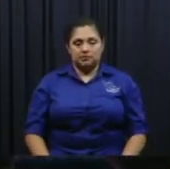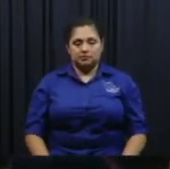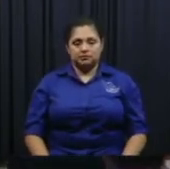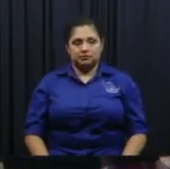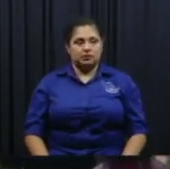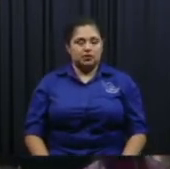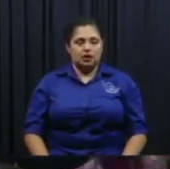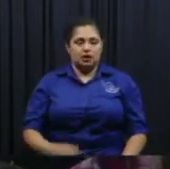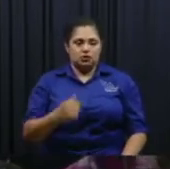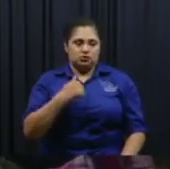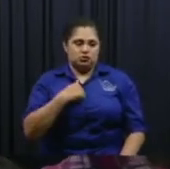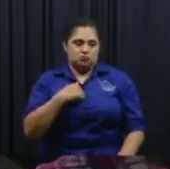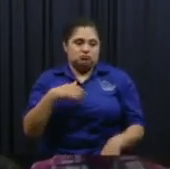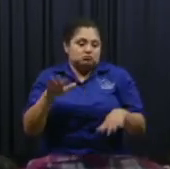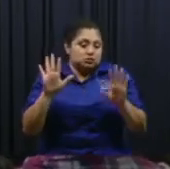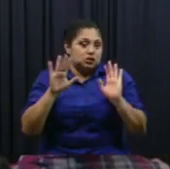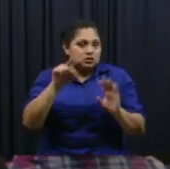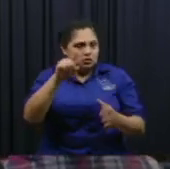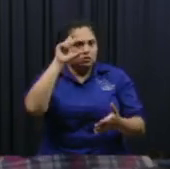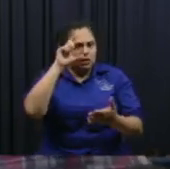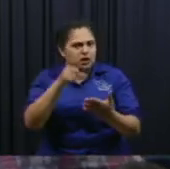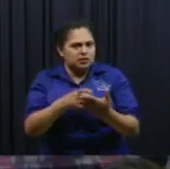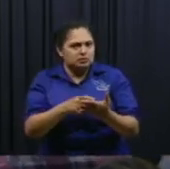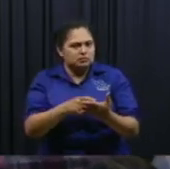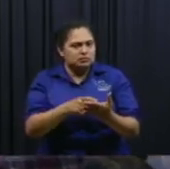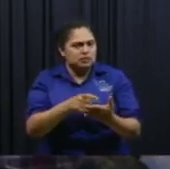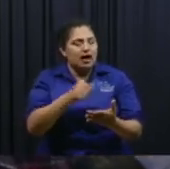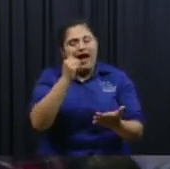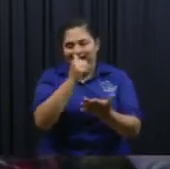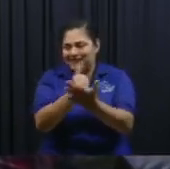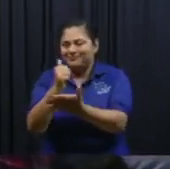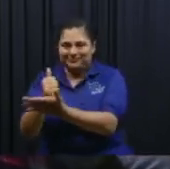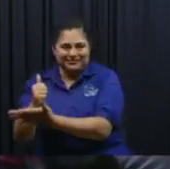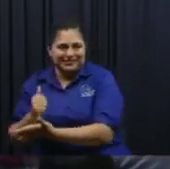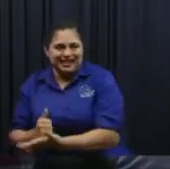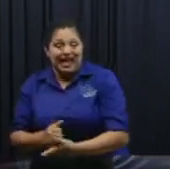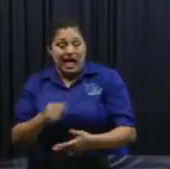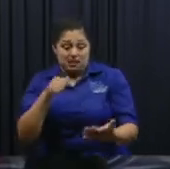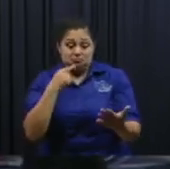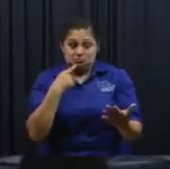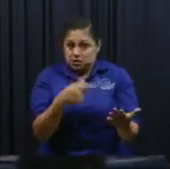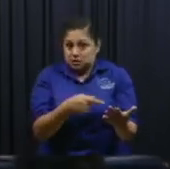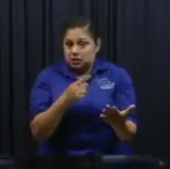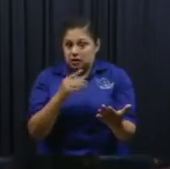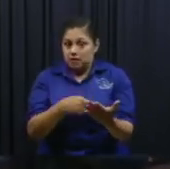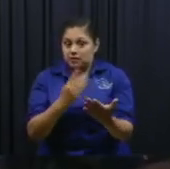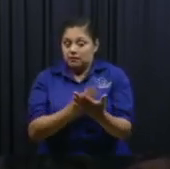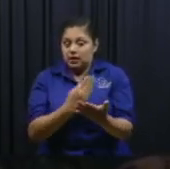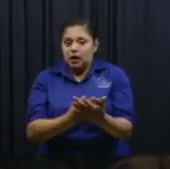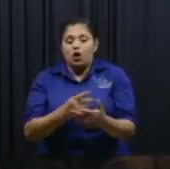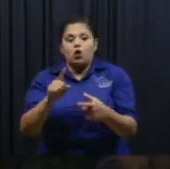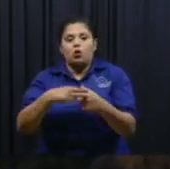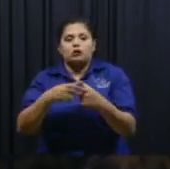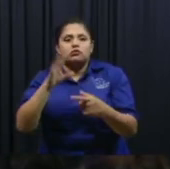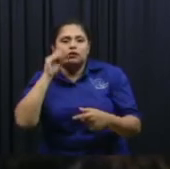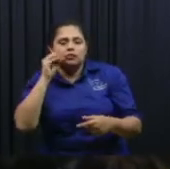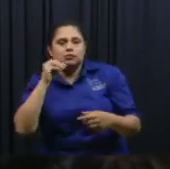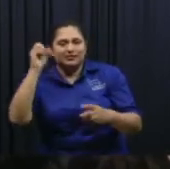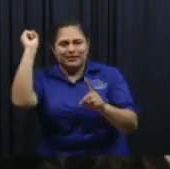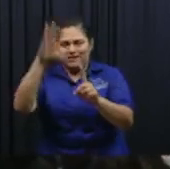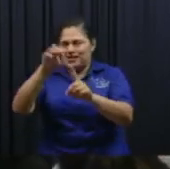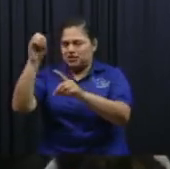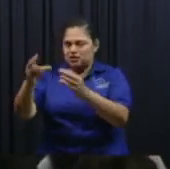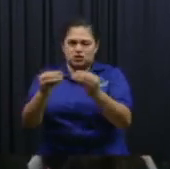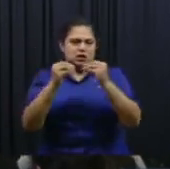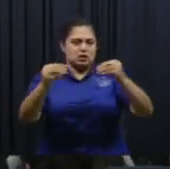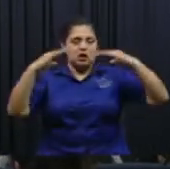no sé si lo crees pero eso es lo que dice la Biblia Lo que pasa que nosotros cuando hablamos de bendición y abundancia nuestra mente Como